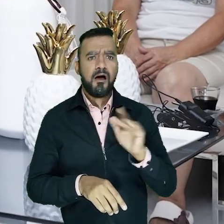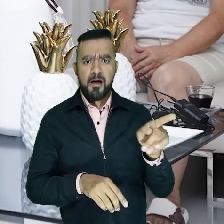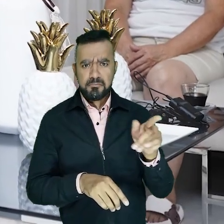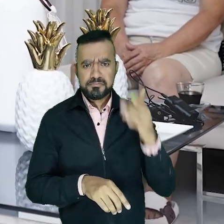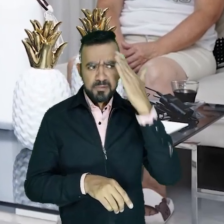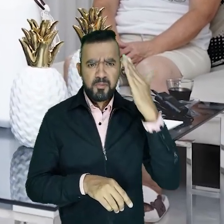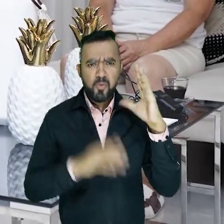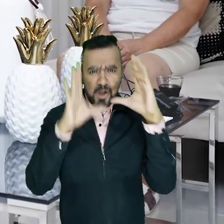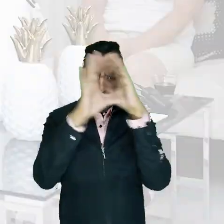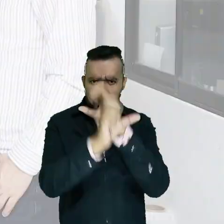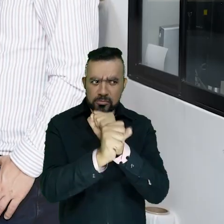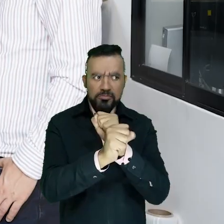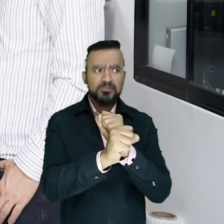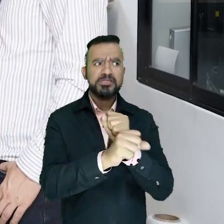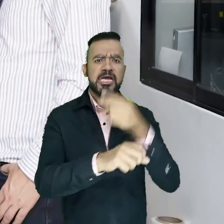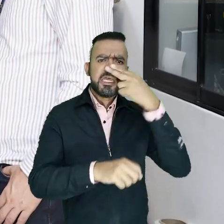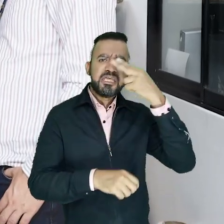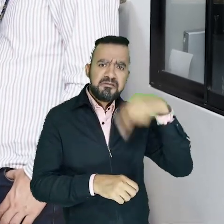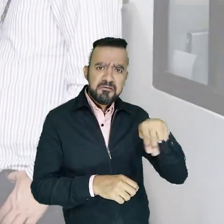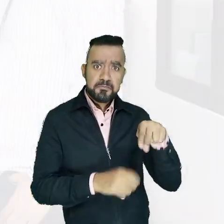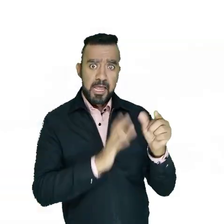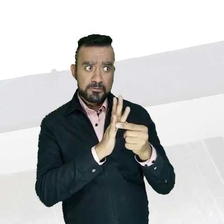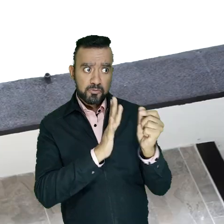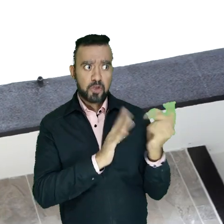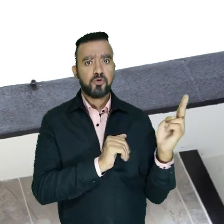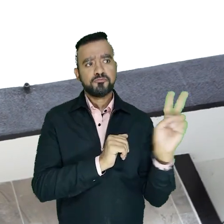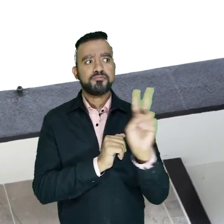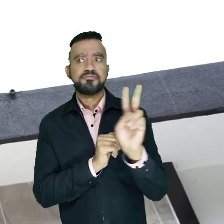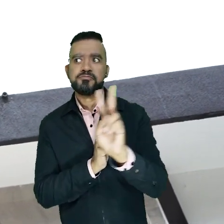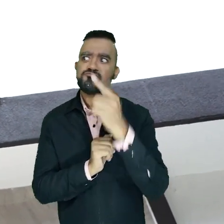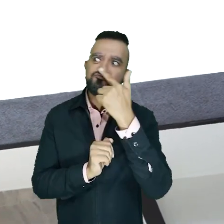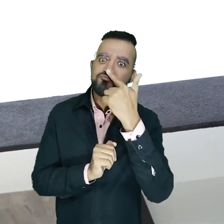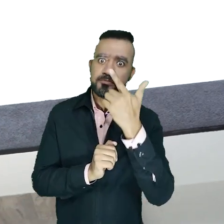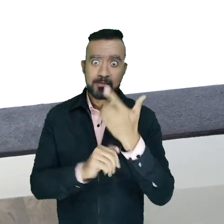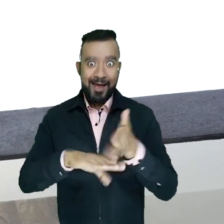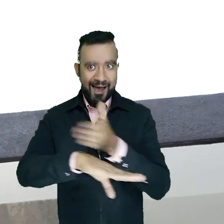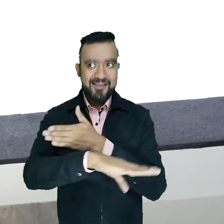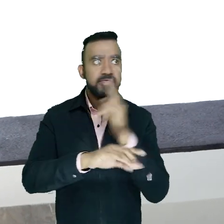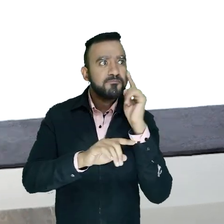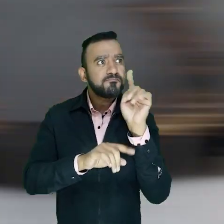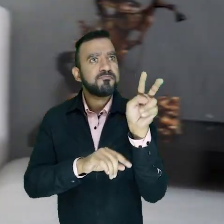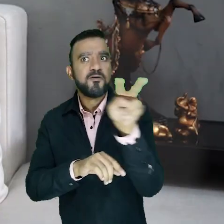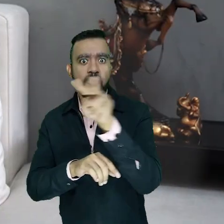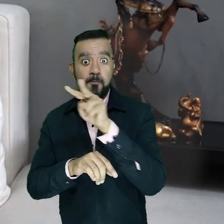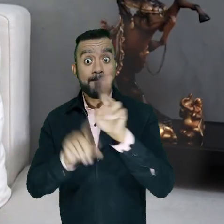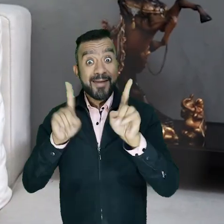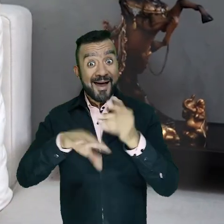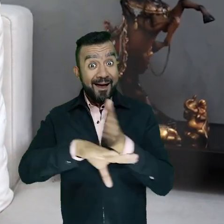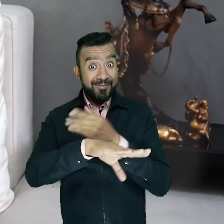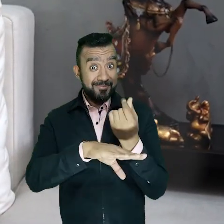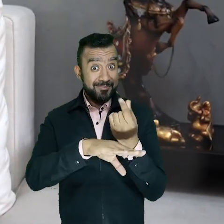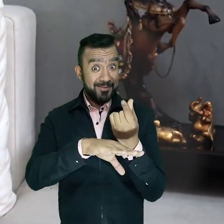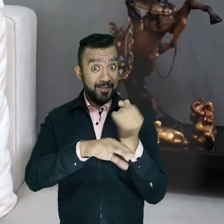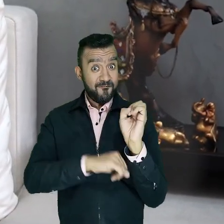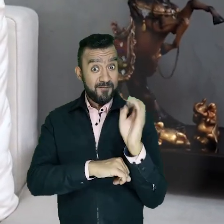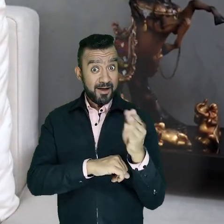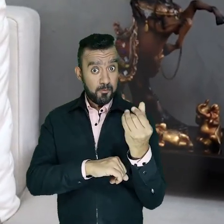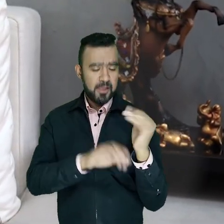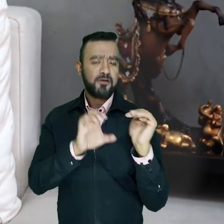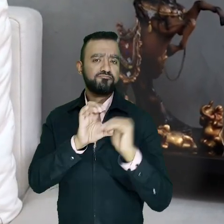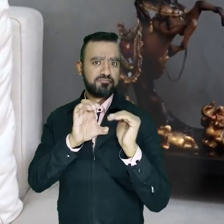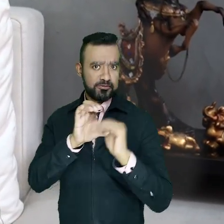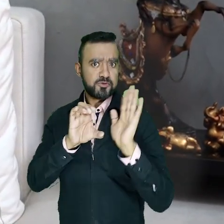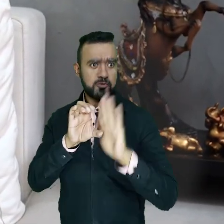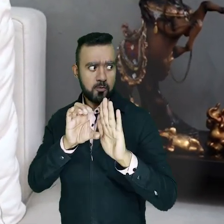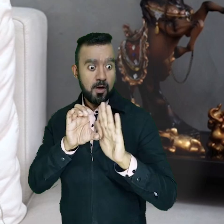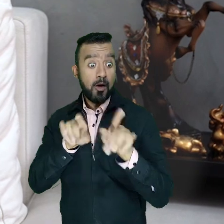Mi hijo tiene muy buena visión para las cosas. El mío, papá, ahí hay futuro. Se siente mucho ya